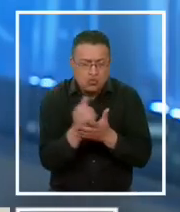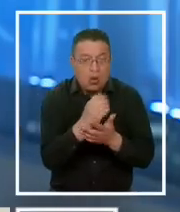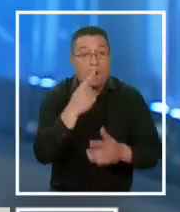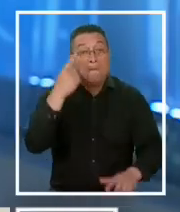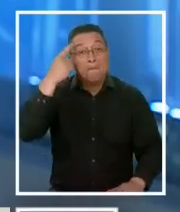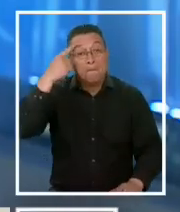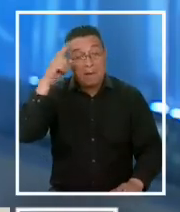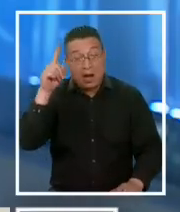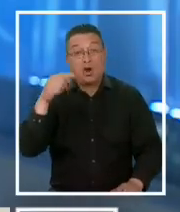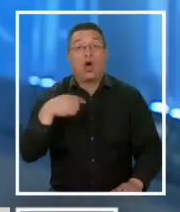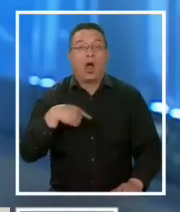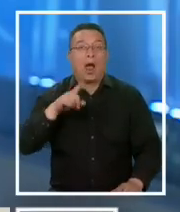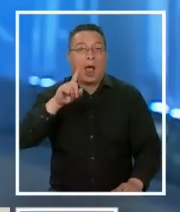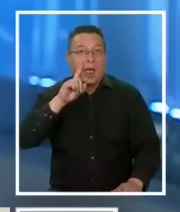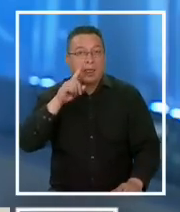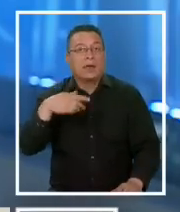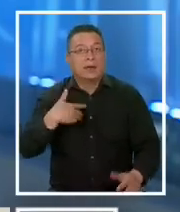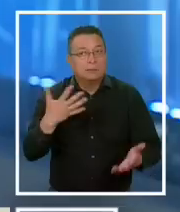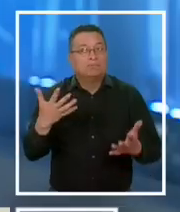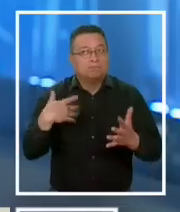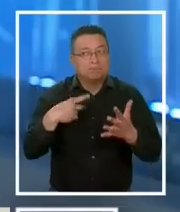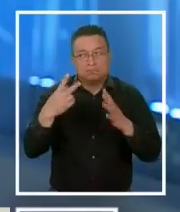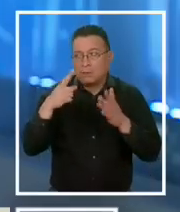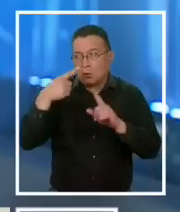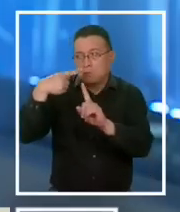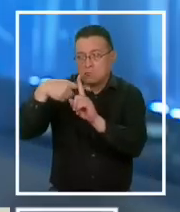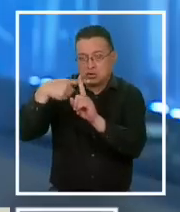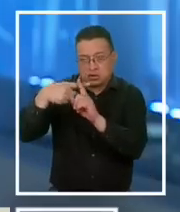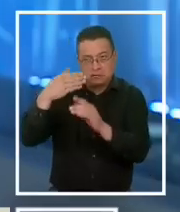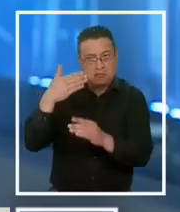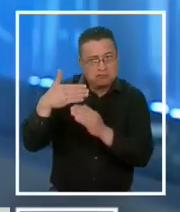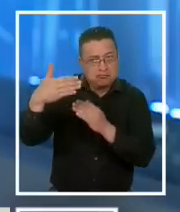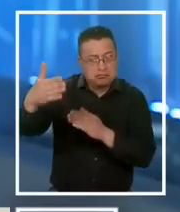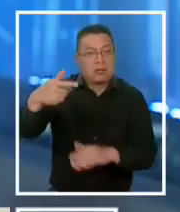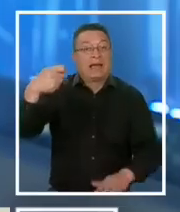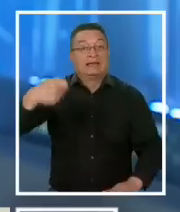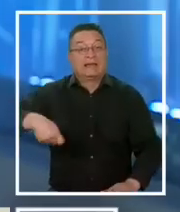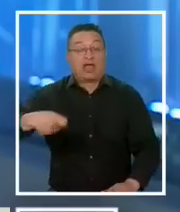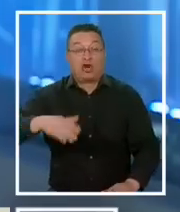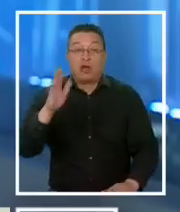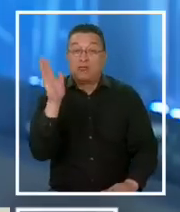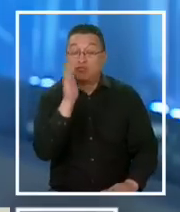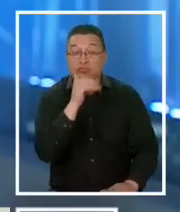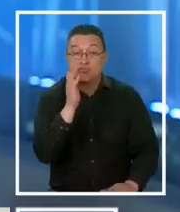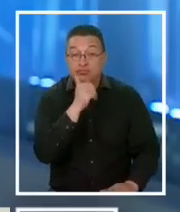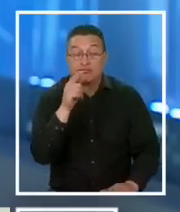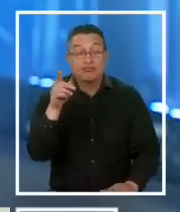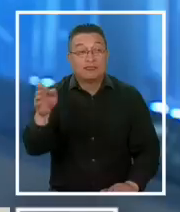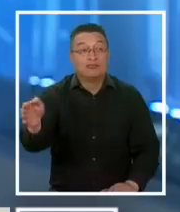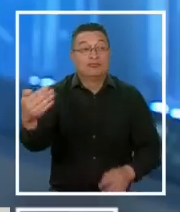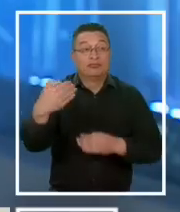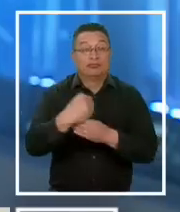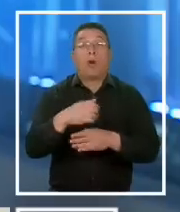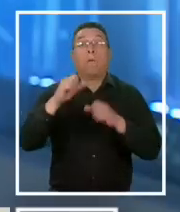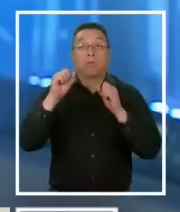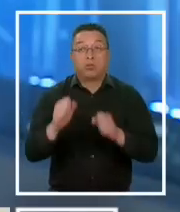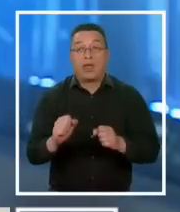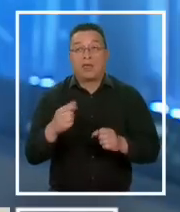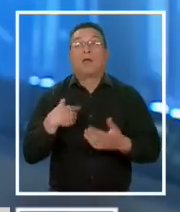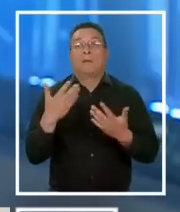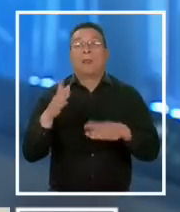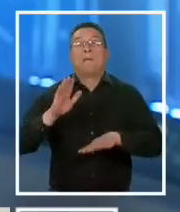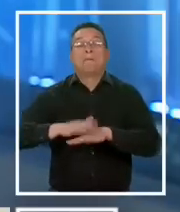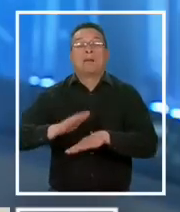teníamos la expectativa que aquellos senadores que estaban ausentes hubiesen